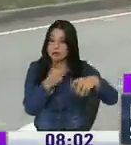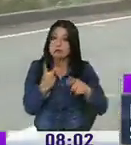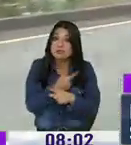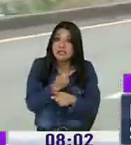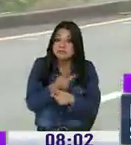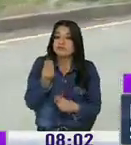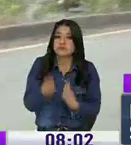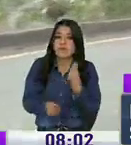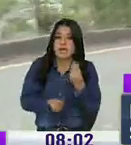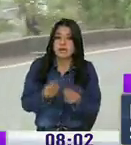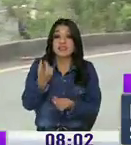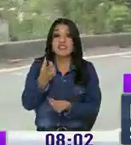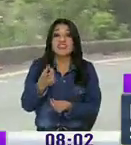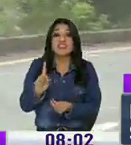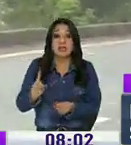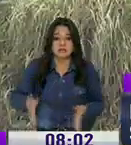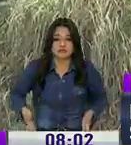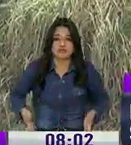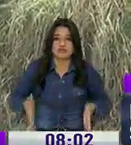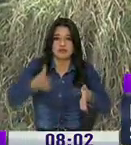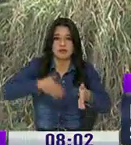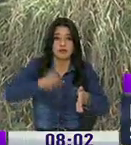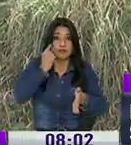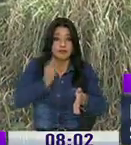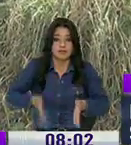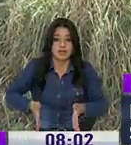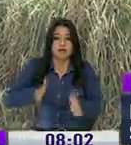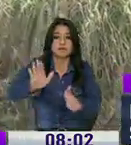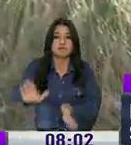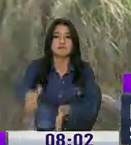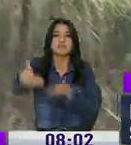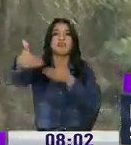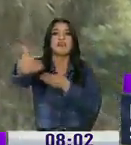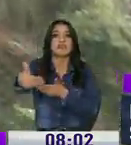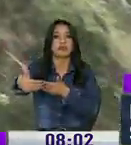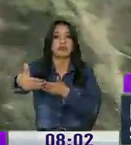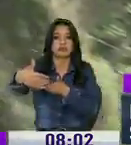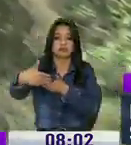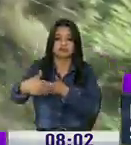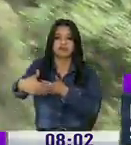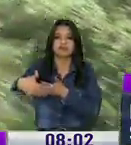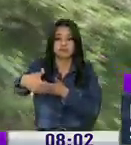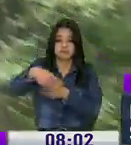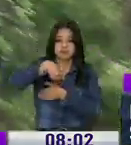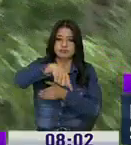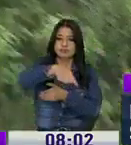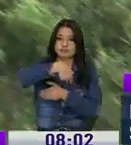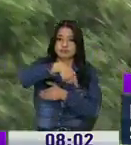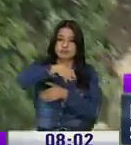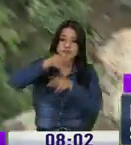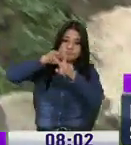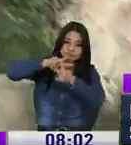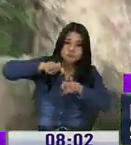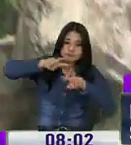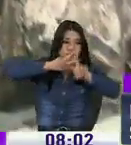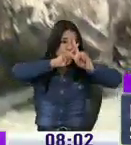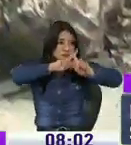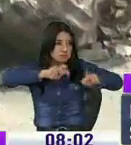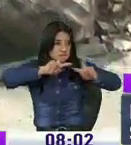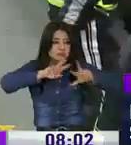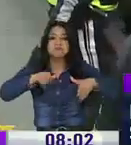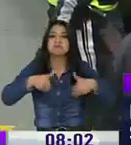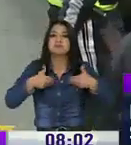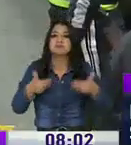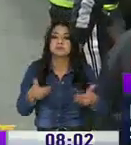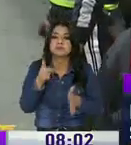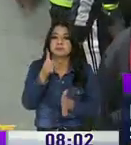deslizamientos, el carril derecho de la vía en sentido norte-sur fue cerrado cerca de medio kilómetro. Un estudio determinará cuál es la situación.